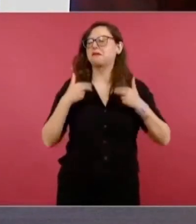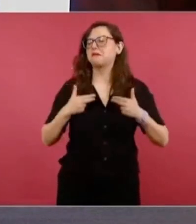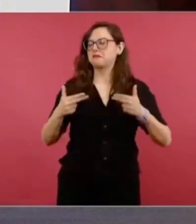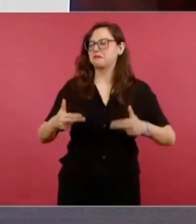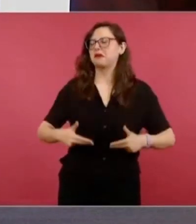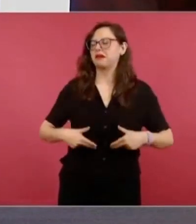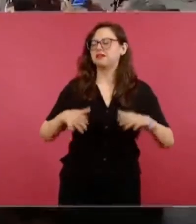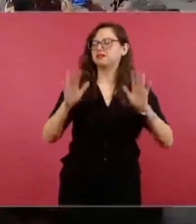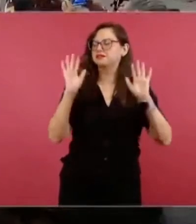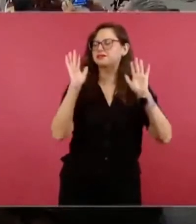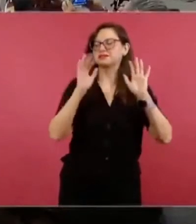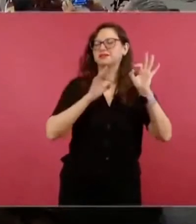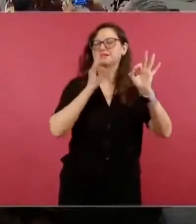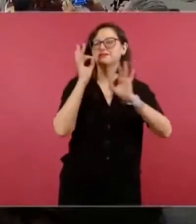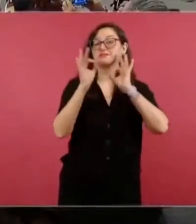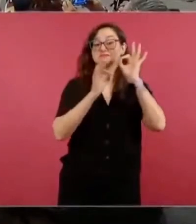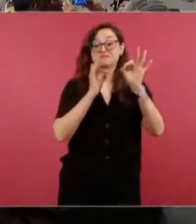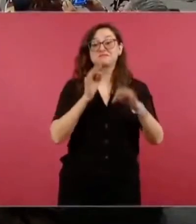Y así fue.